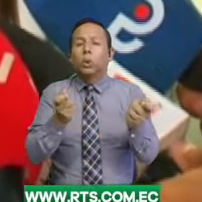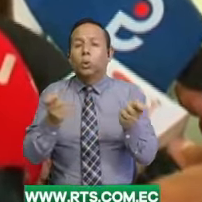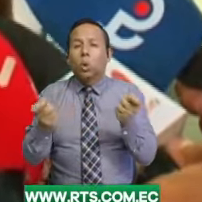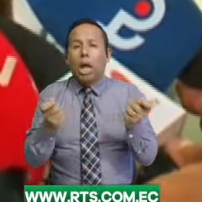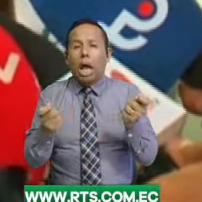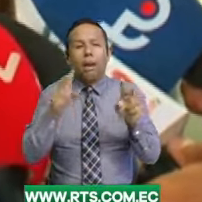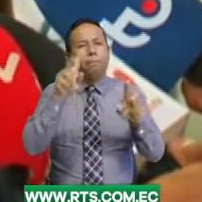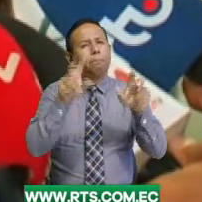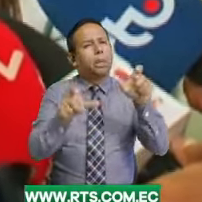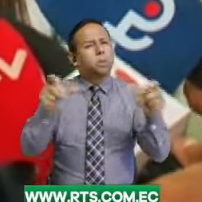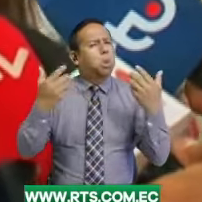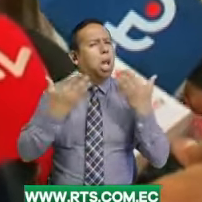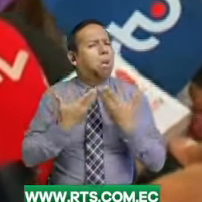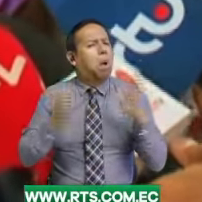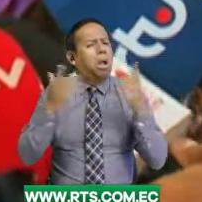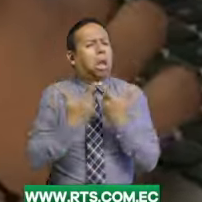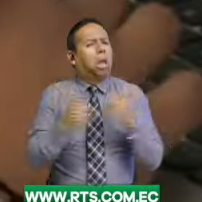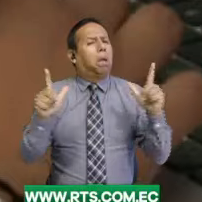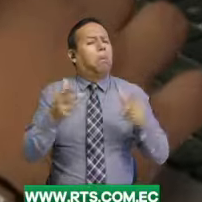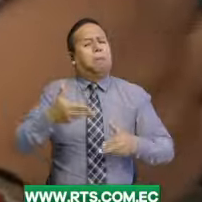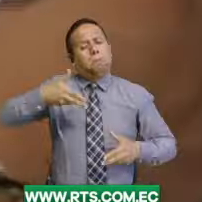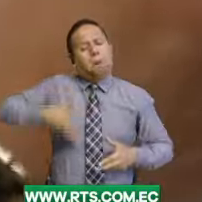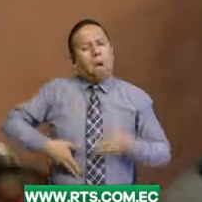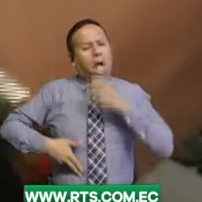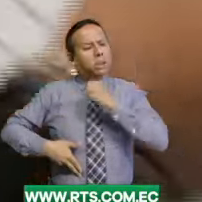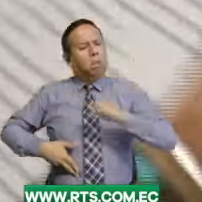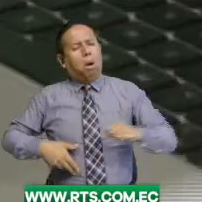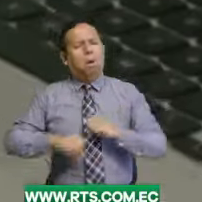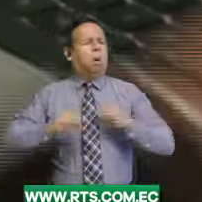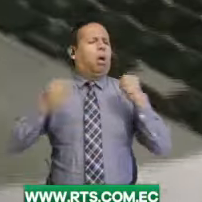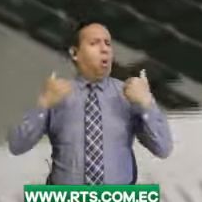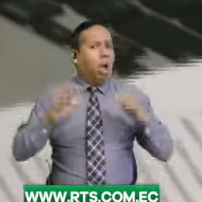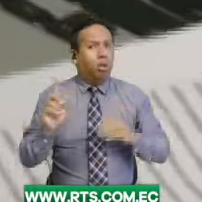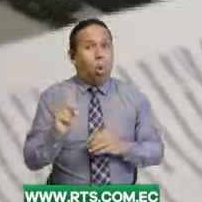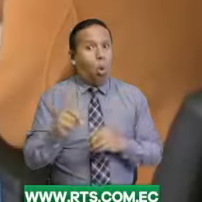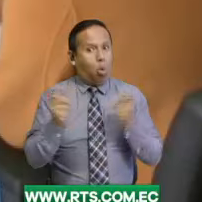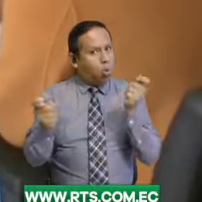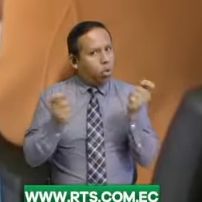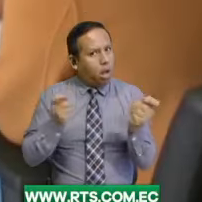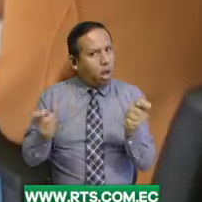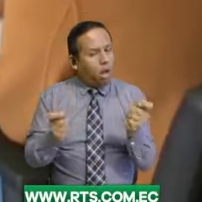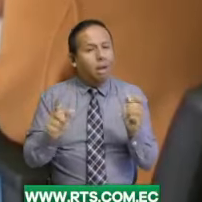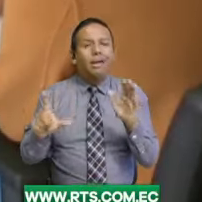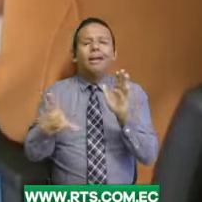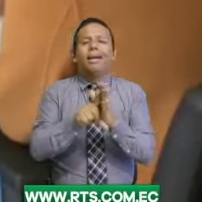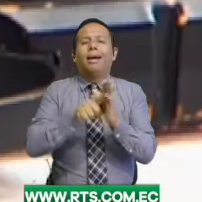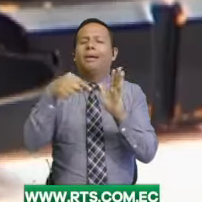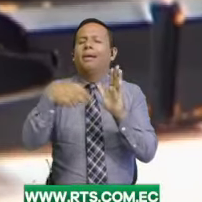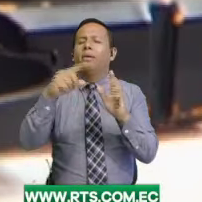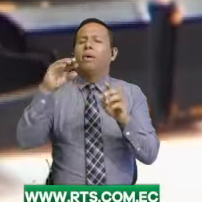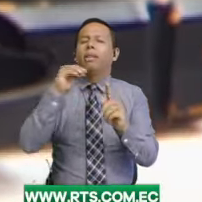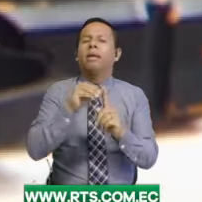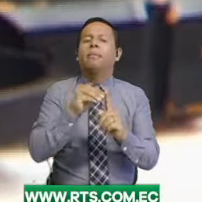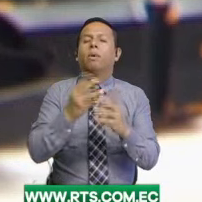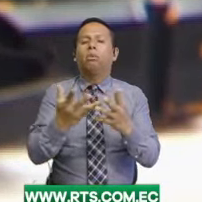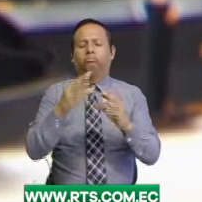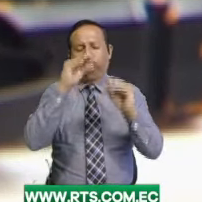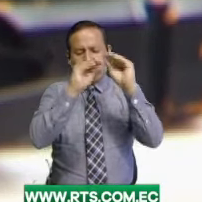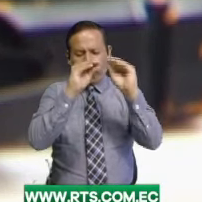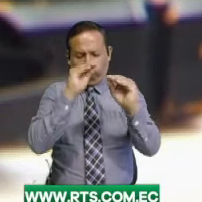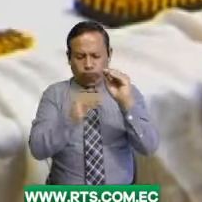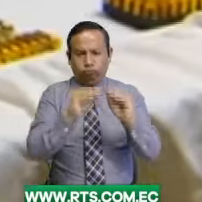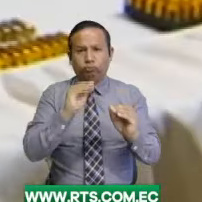municiones y explosivos que tanto daño le hace a nuestro país. Con esta ley, la comisión espera eliminar vacíos legales y normar el porte y uso de armas de fuego